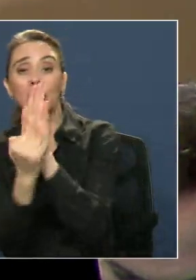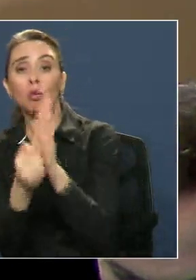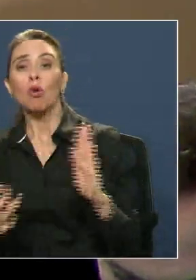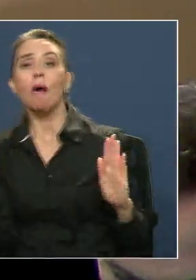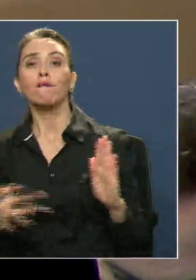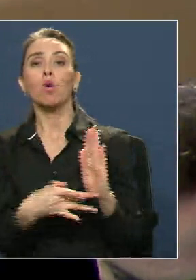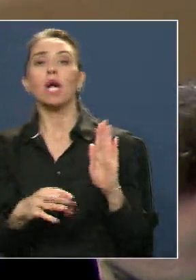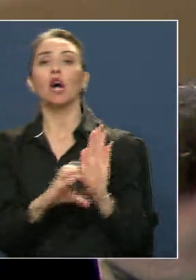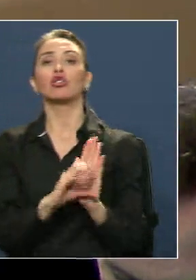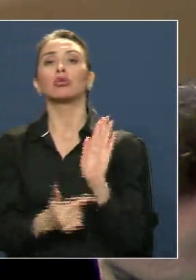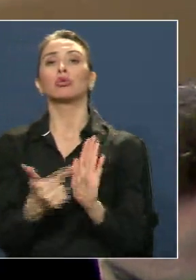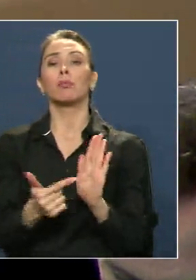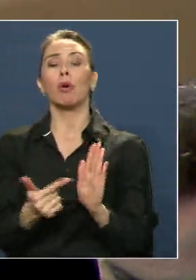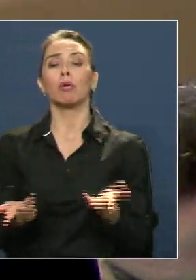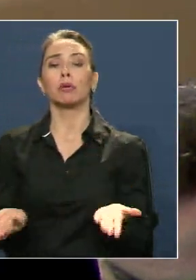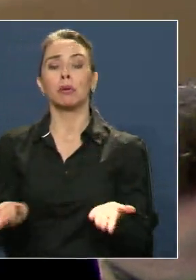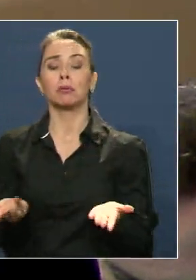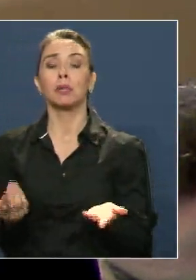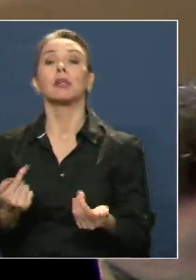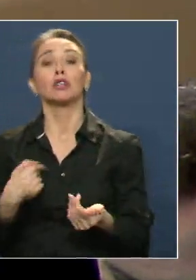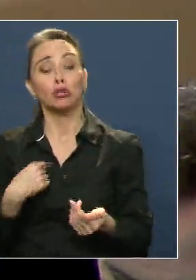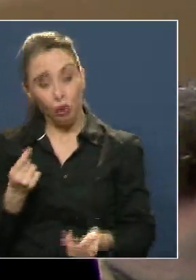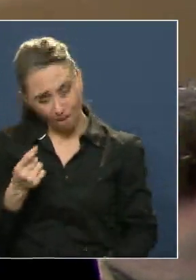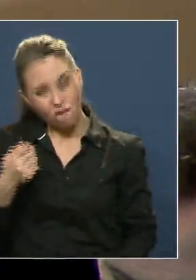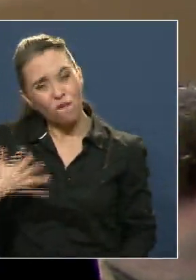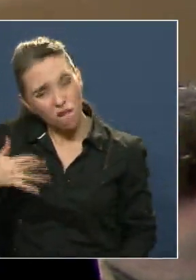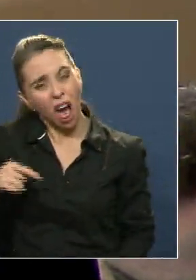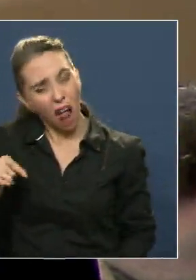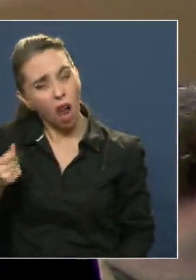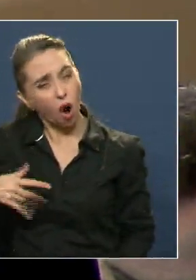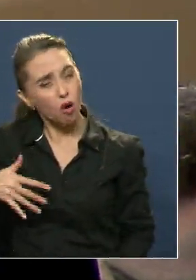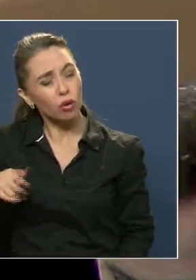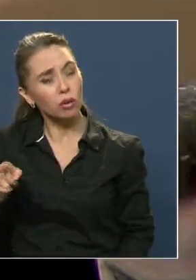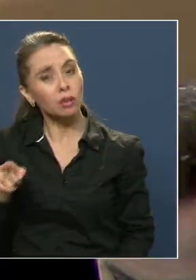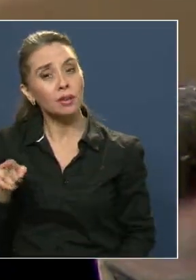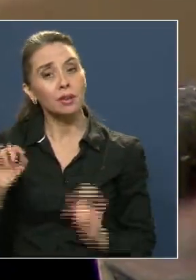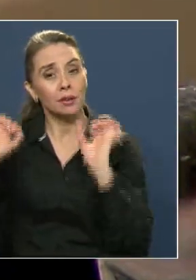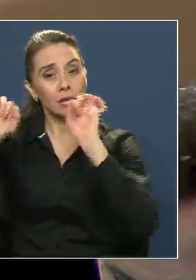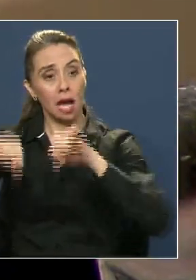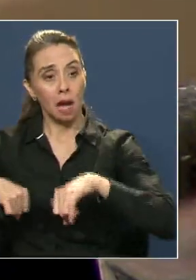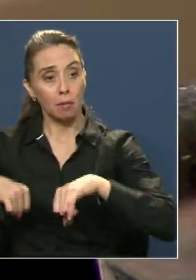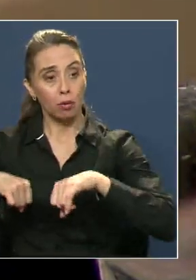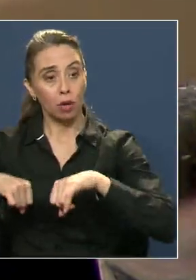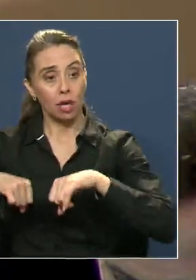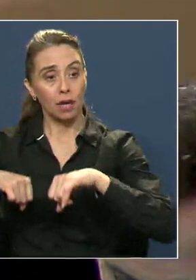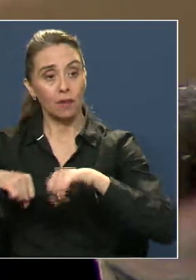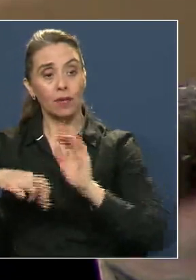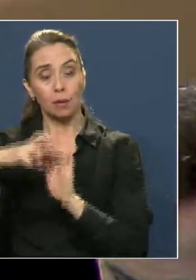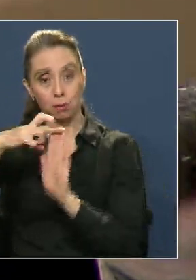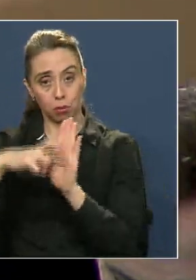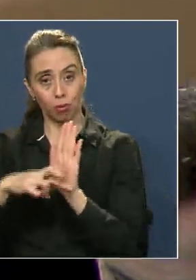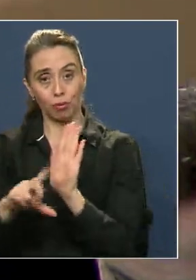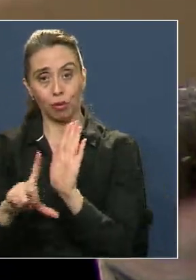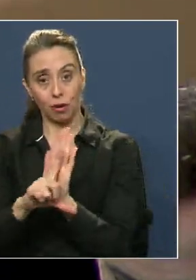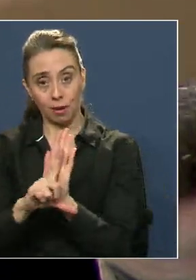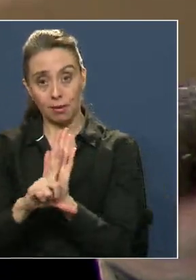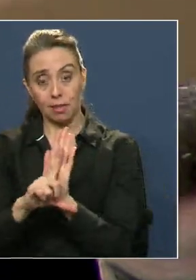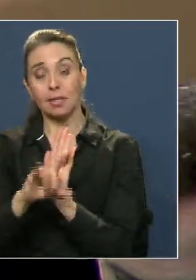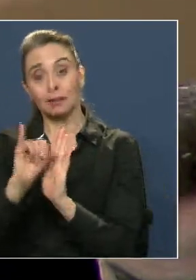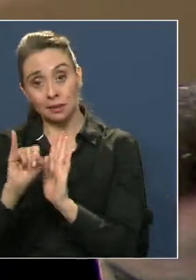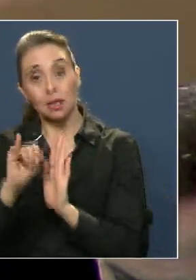Así que valoro profundamente que se apruebe el proyecto de ley, pero